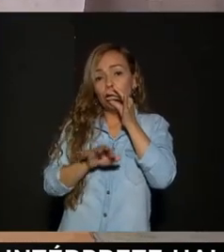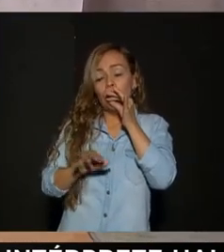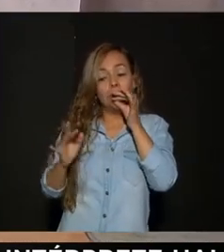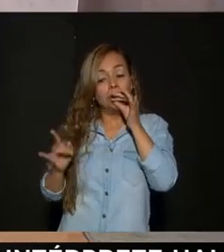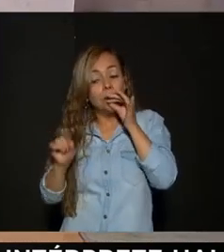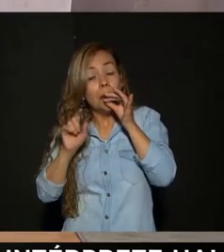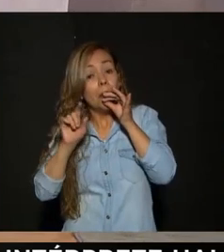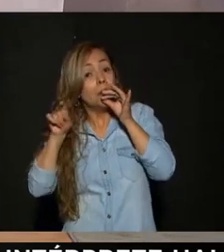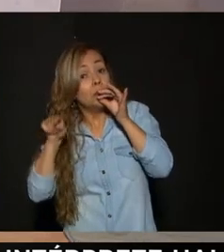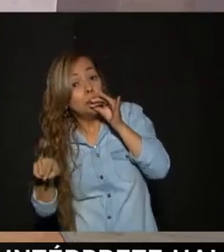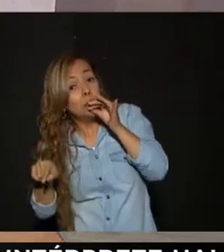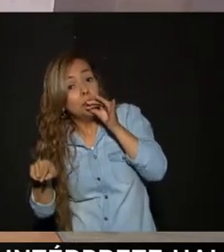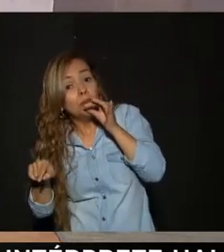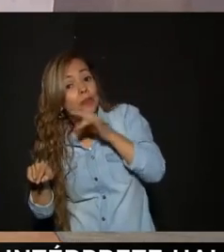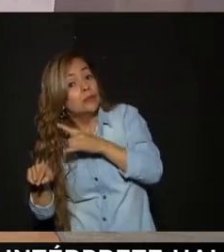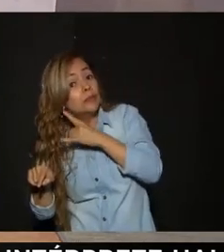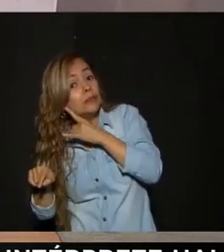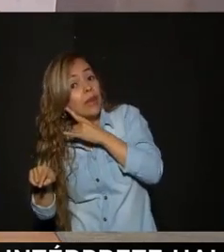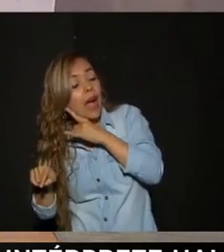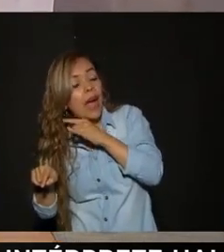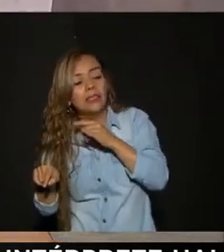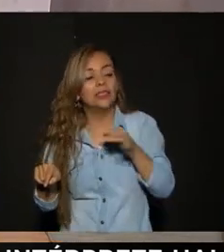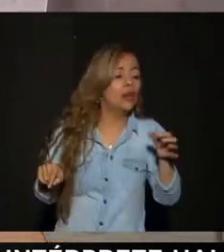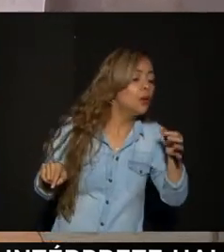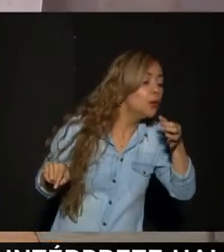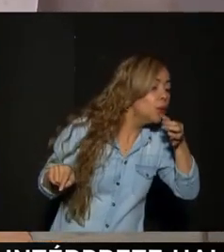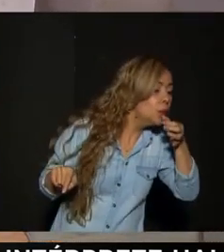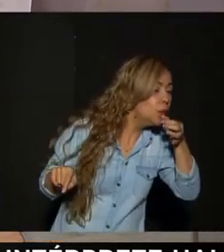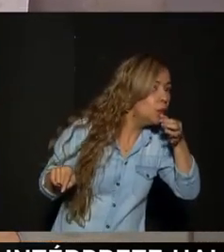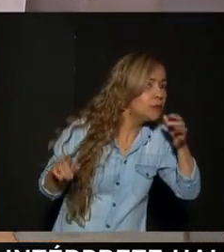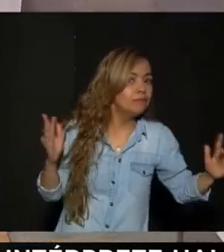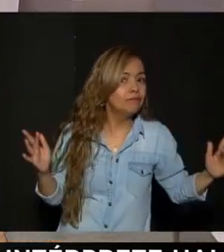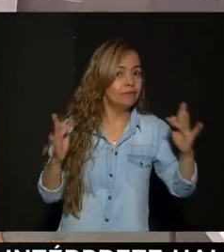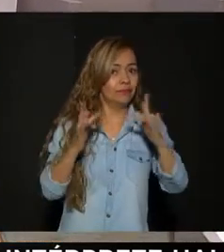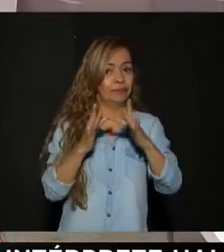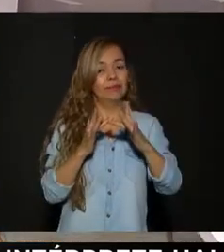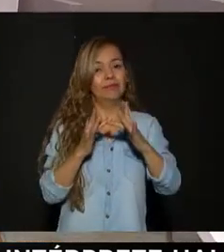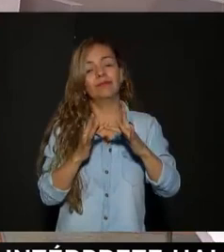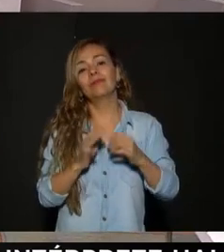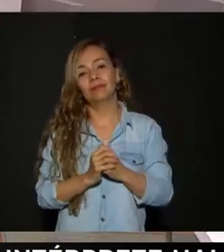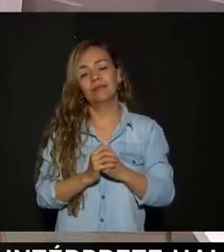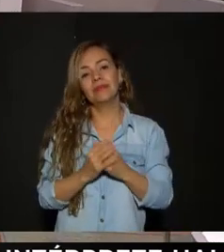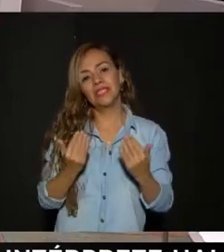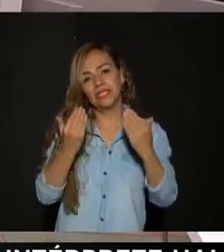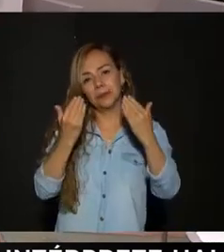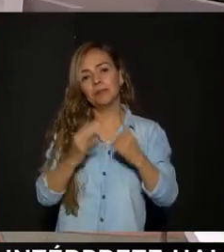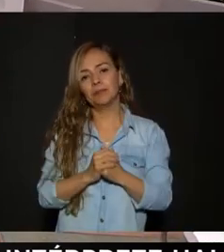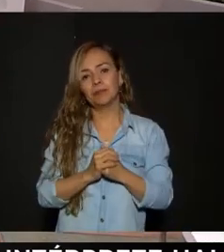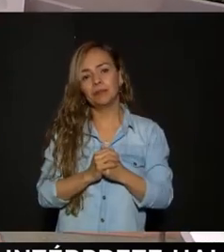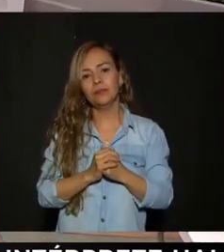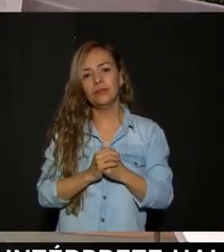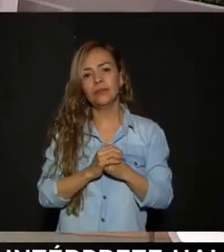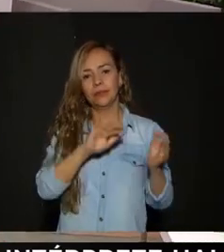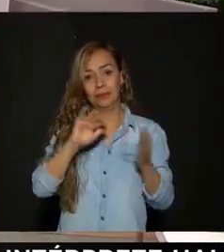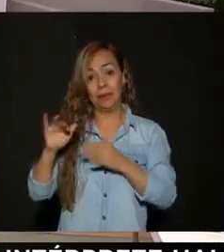Entonces toco la nota si la tengo. Un sol. Y ahí está. O si no, uso el afinador. Entonces, entramos en